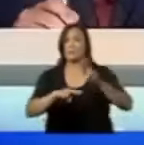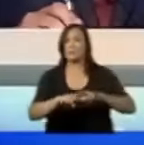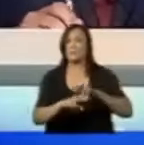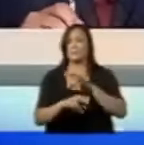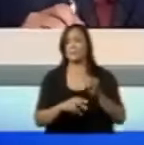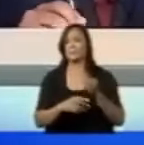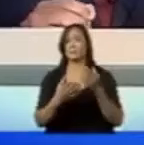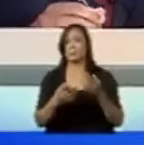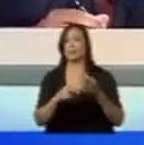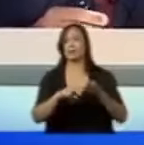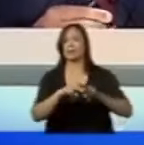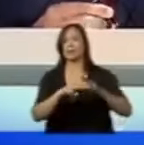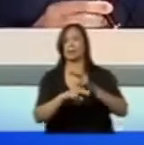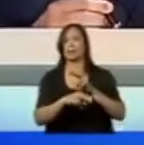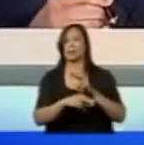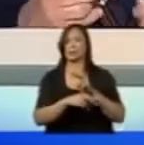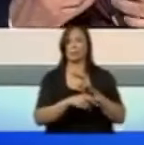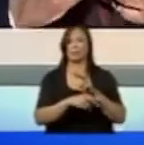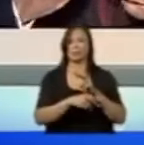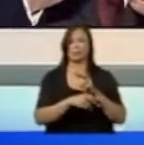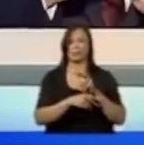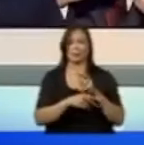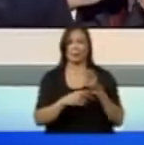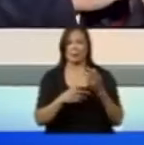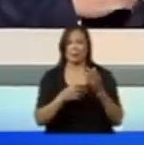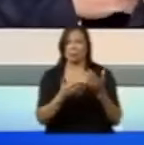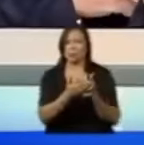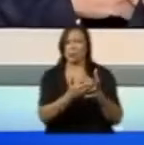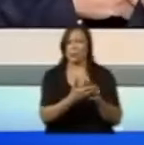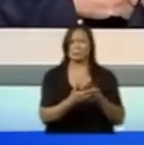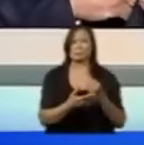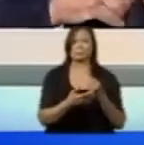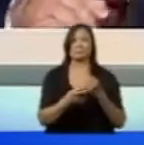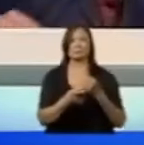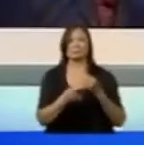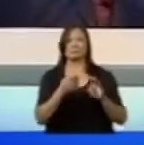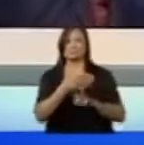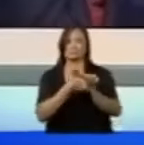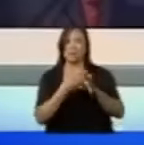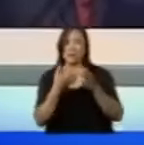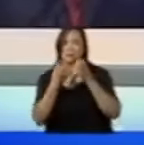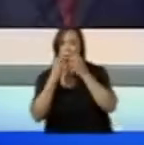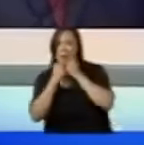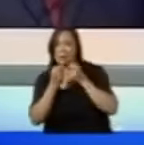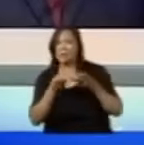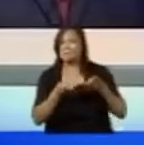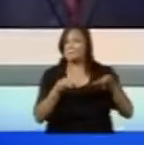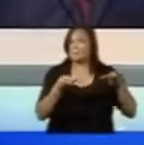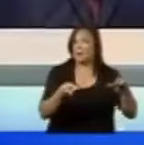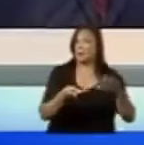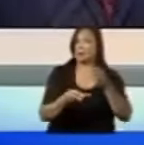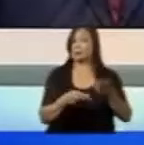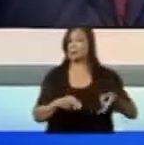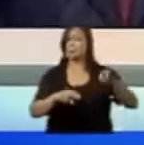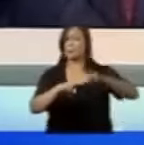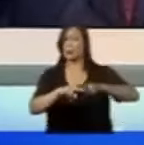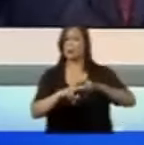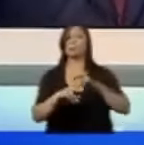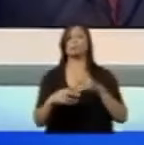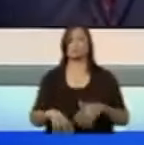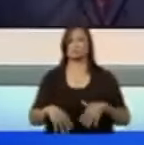aumentado considerablemente con 3 nuevos áreas protegidas y parques nacionales. Hemos